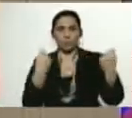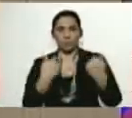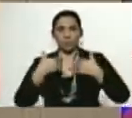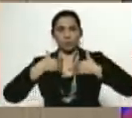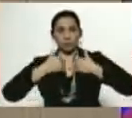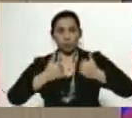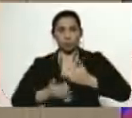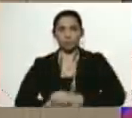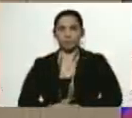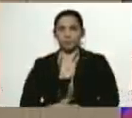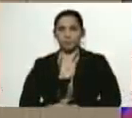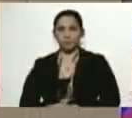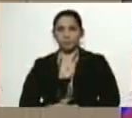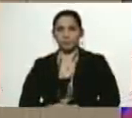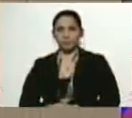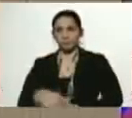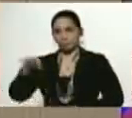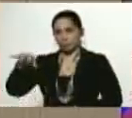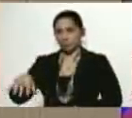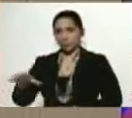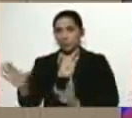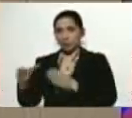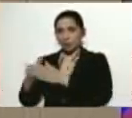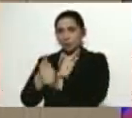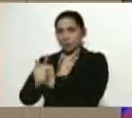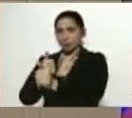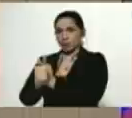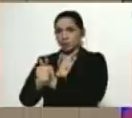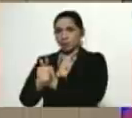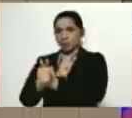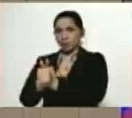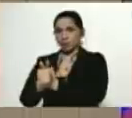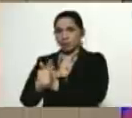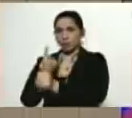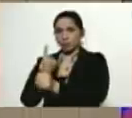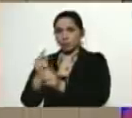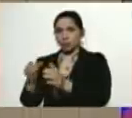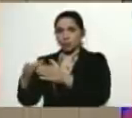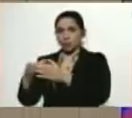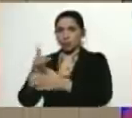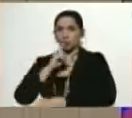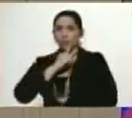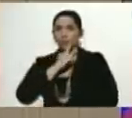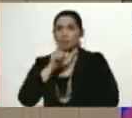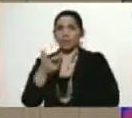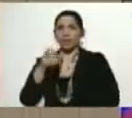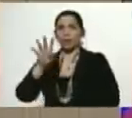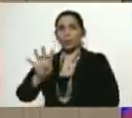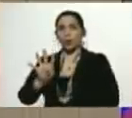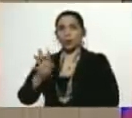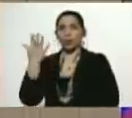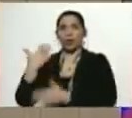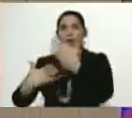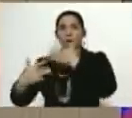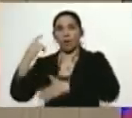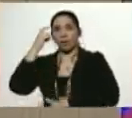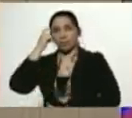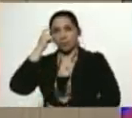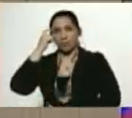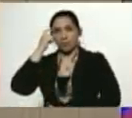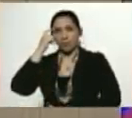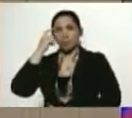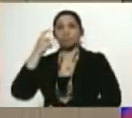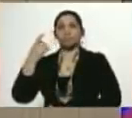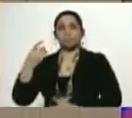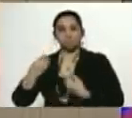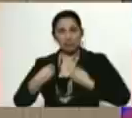Salud y el equipo asesor de un sector del llamado G4 que hace vida en la Asamblea